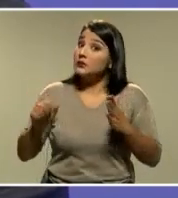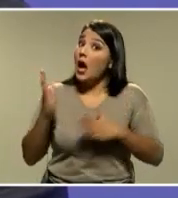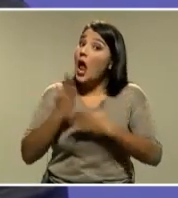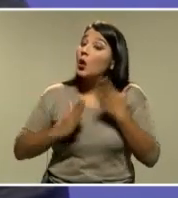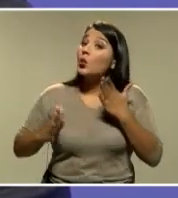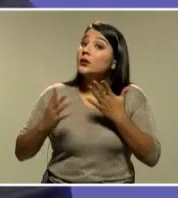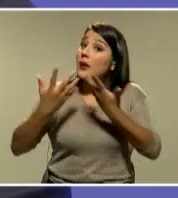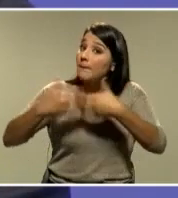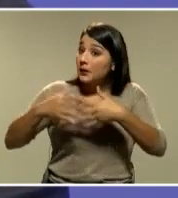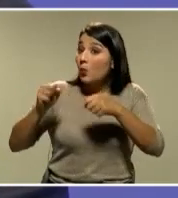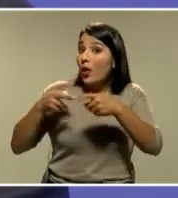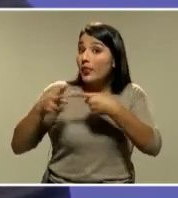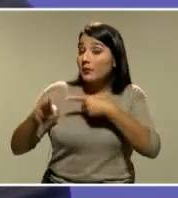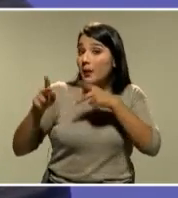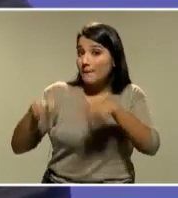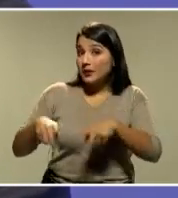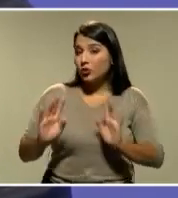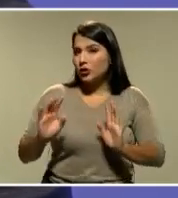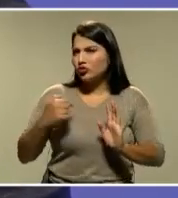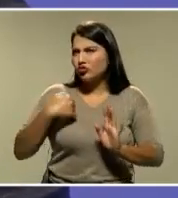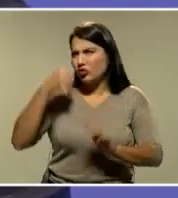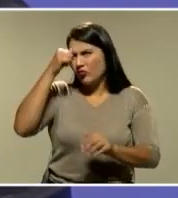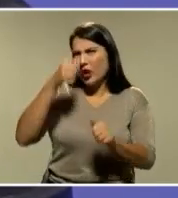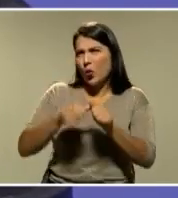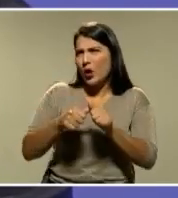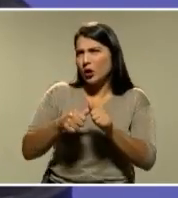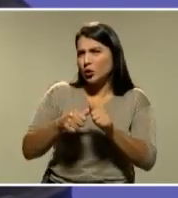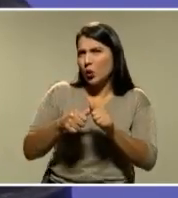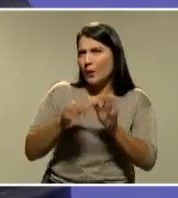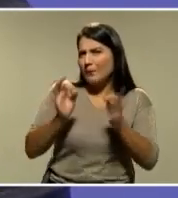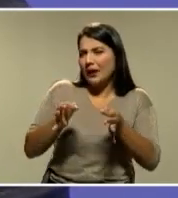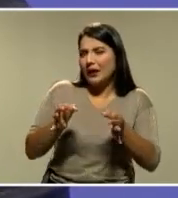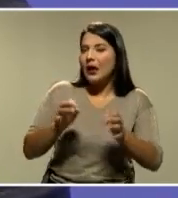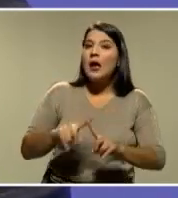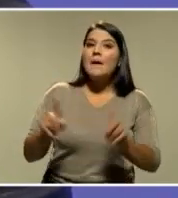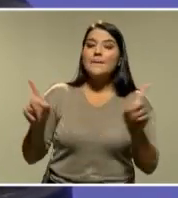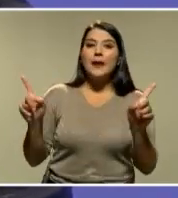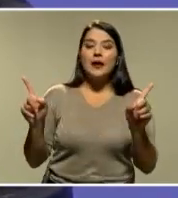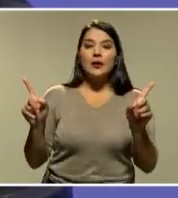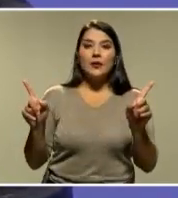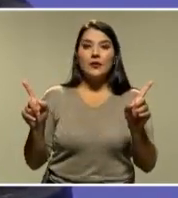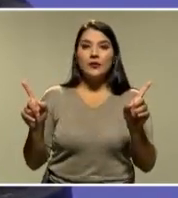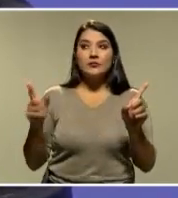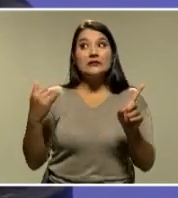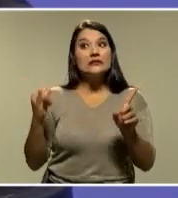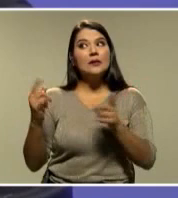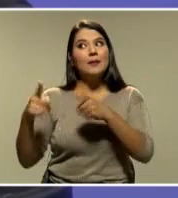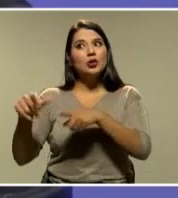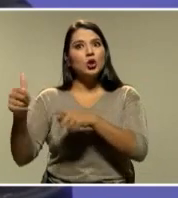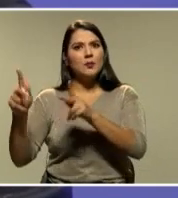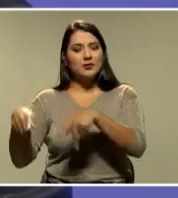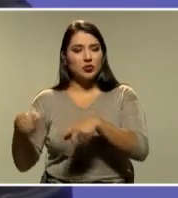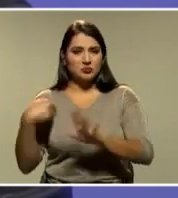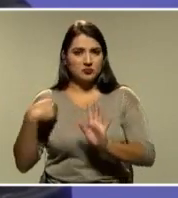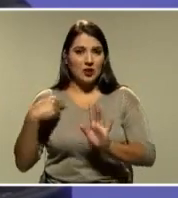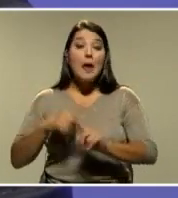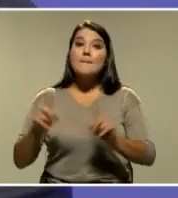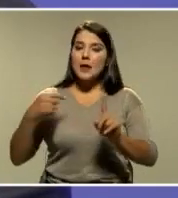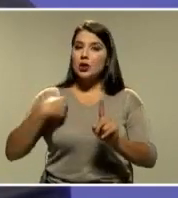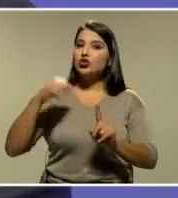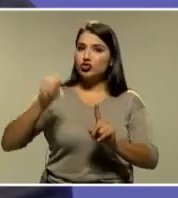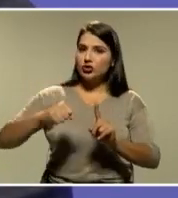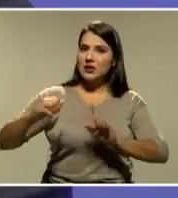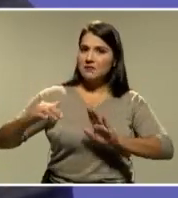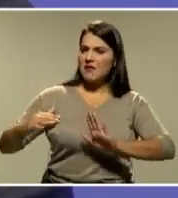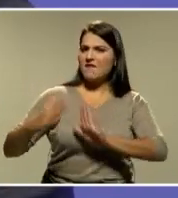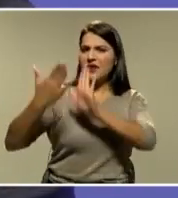despedían empleados. Yo no recuerdo bien que así fuera, pero sí le puedo decir, por ejemplo, que nos enfrentamos incluso